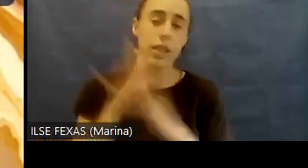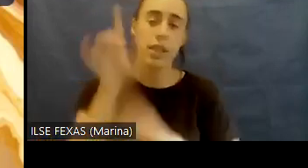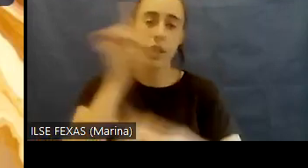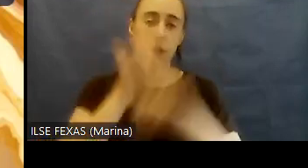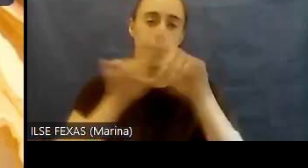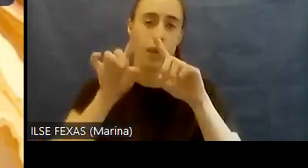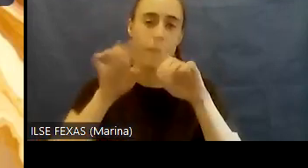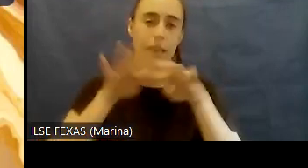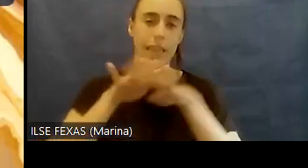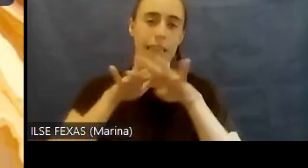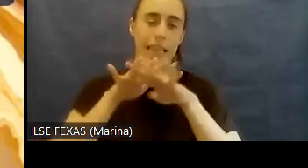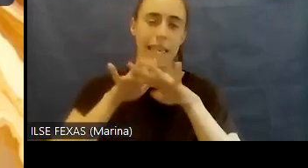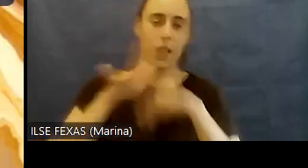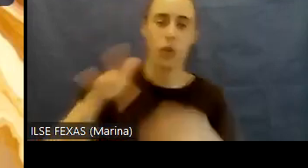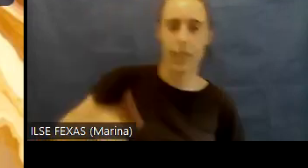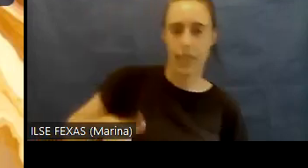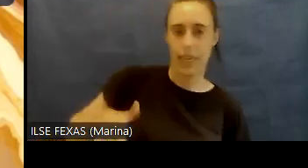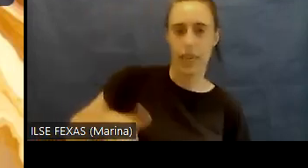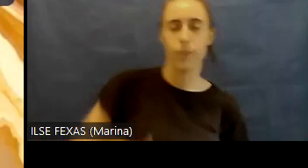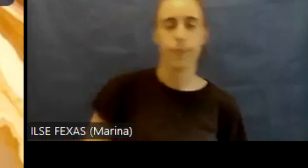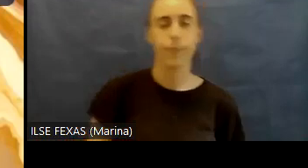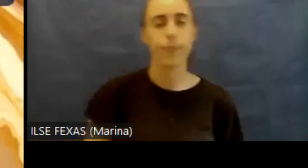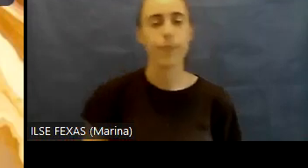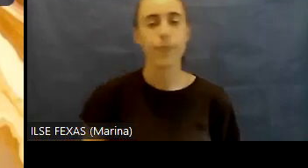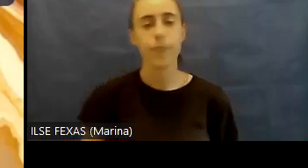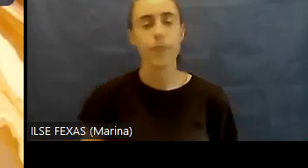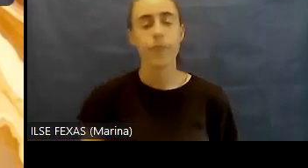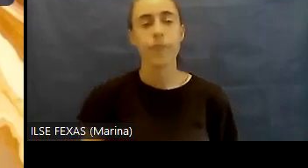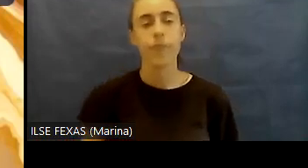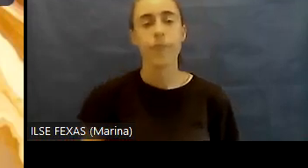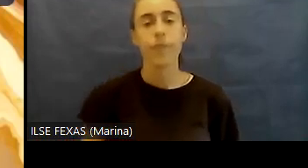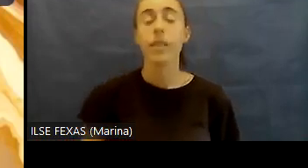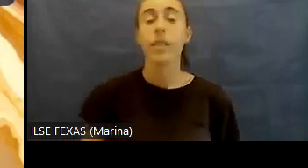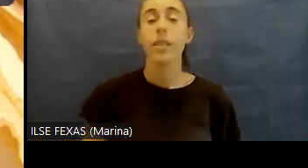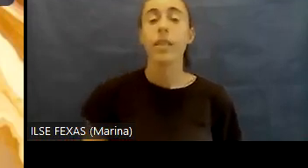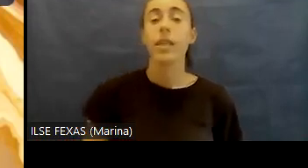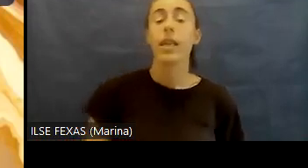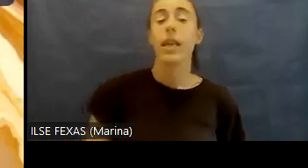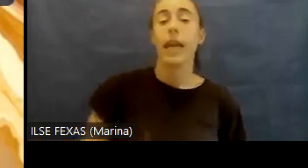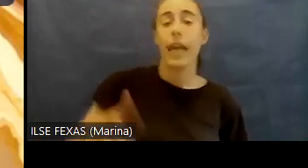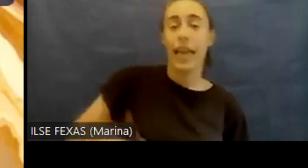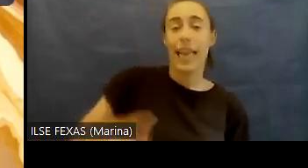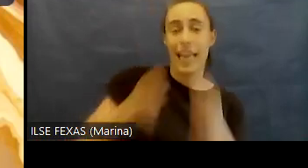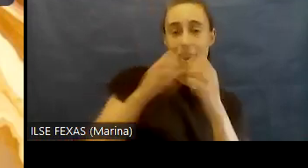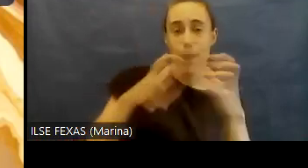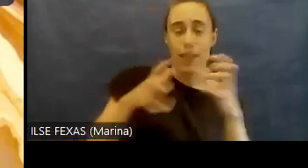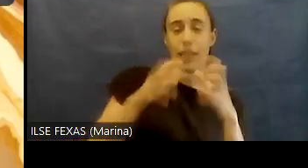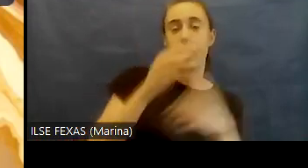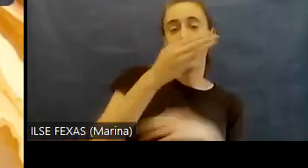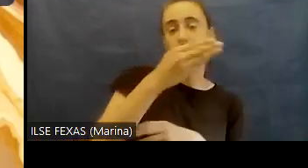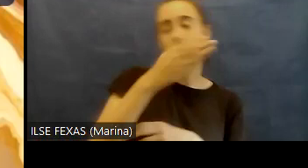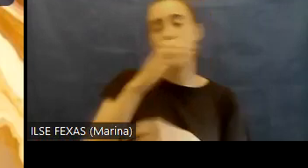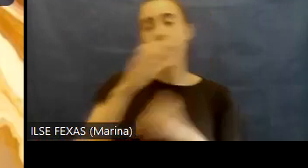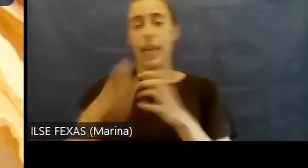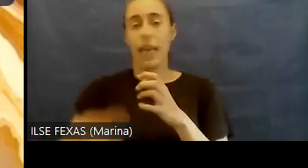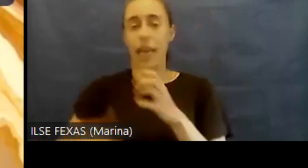tejido hepático. Bien. En el caso de las hepatitis B y C, ya nos plantamos directamente en la inflamación. Sin pasar por la